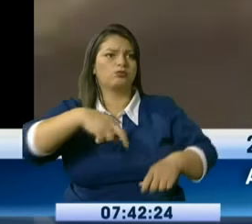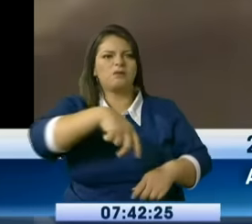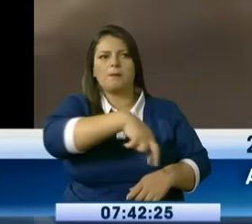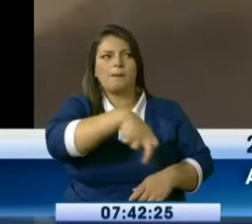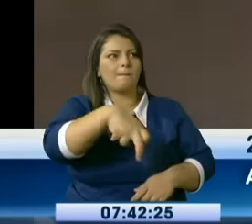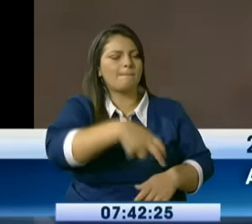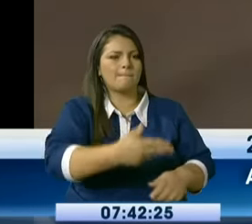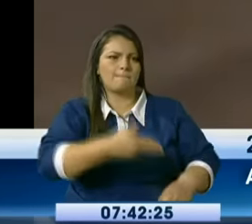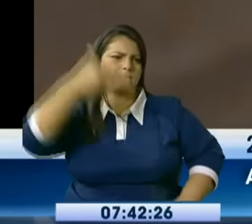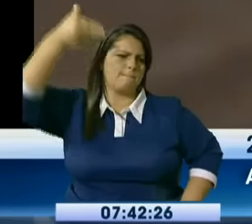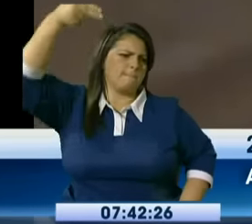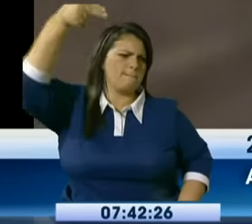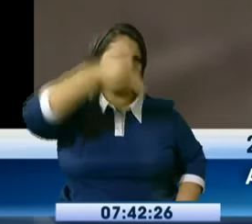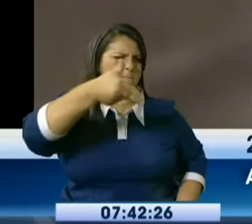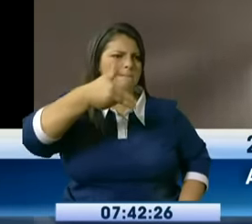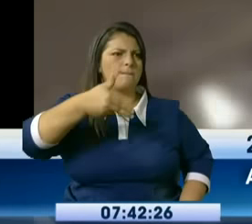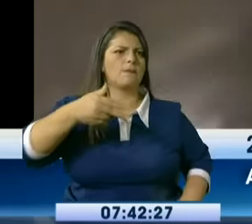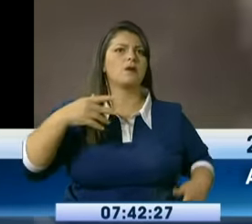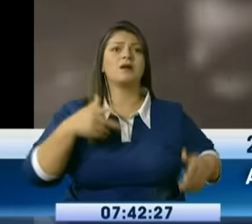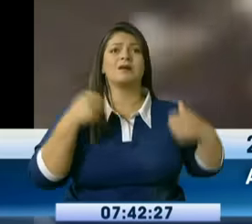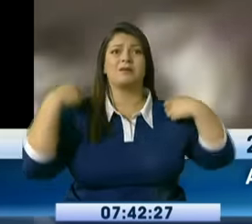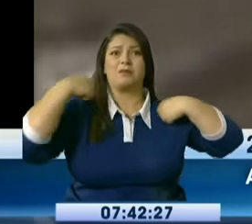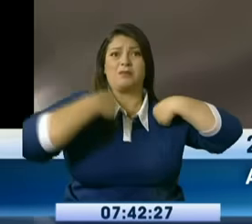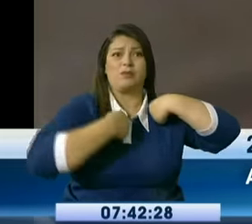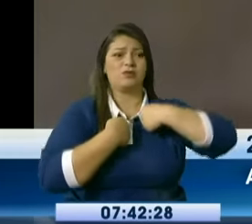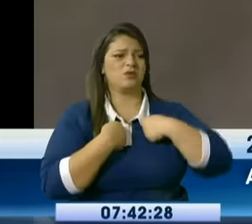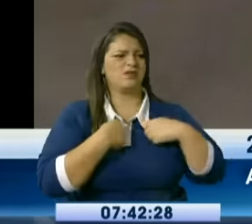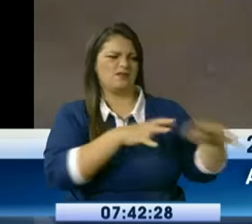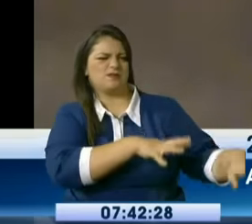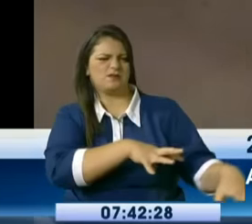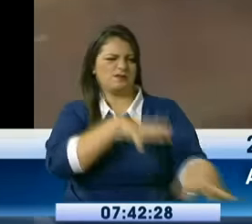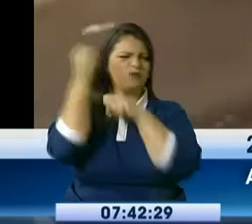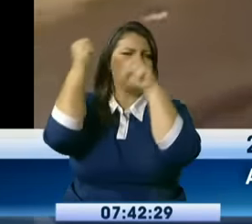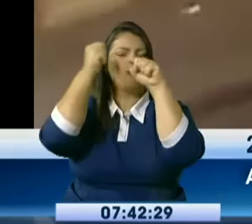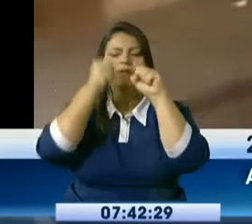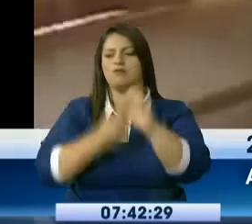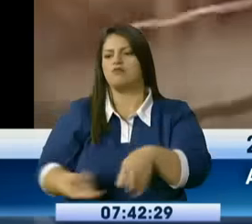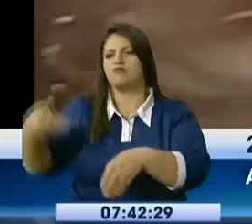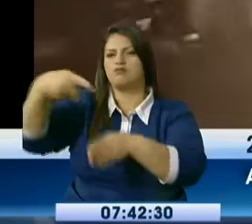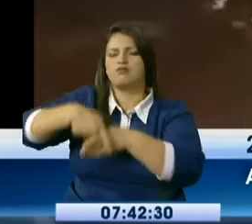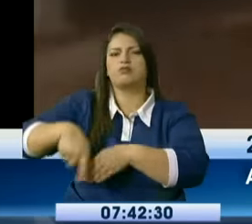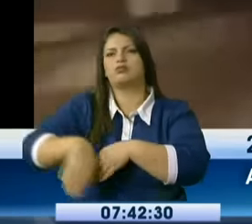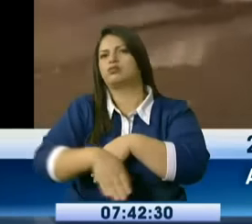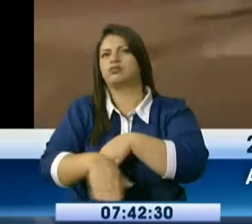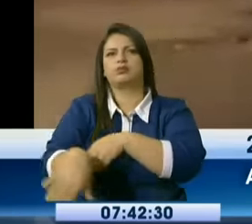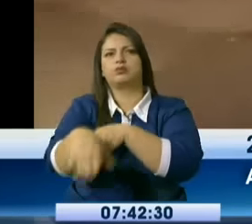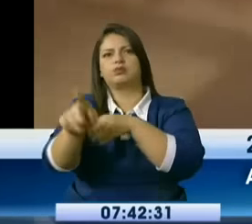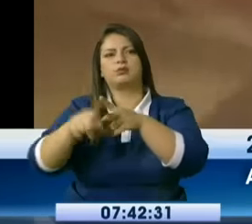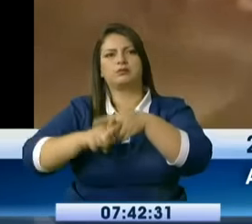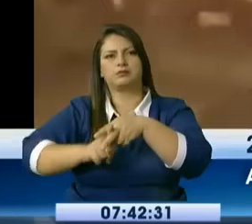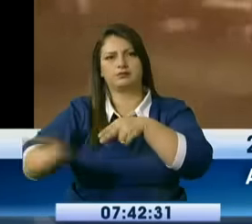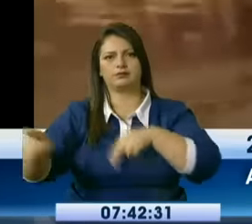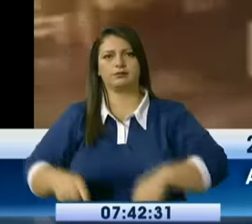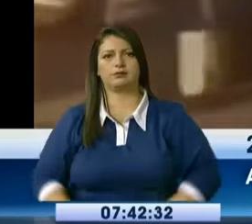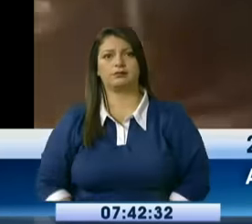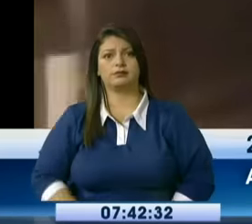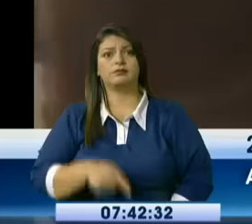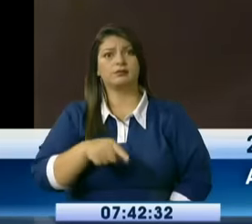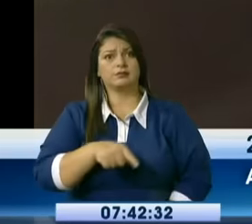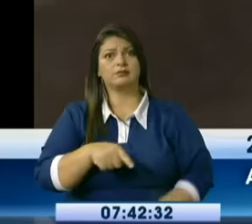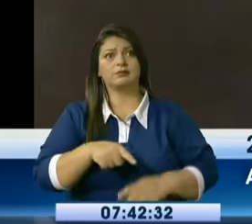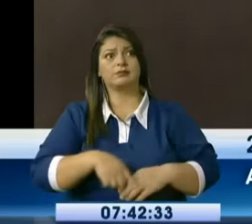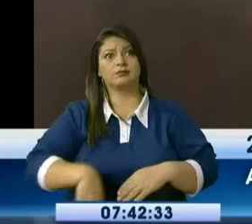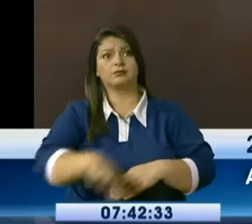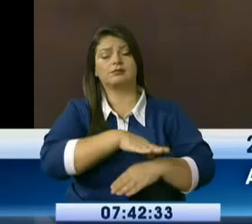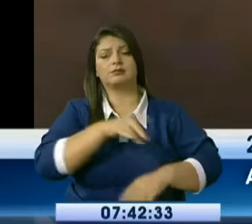mochila. Luego huyó con su compinche. Según los moradores de las Malvinas, es común ver a transeúntes que son víctimas